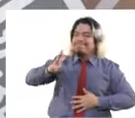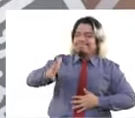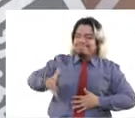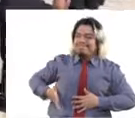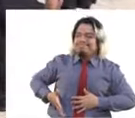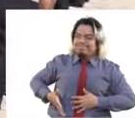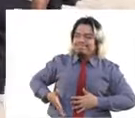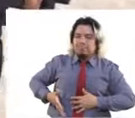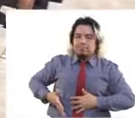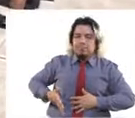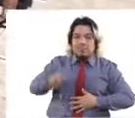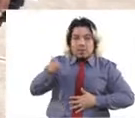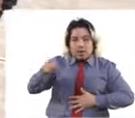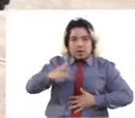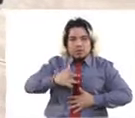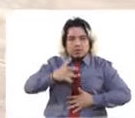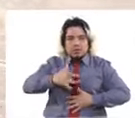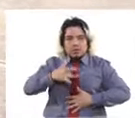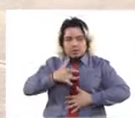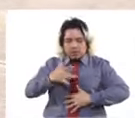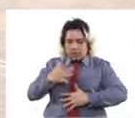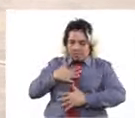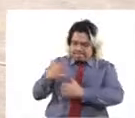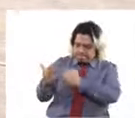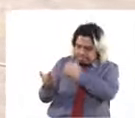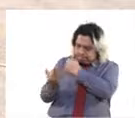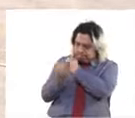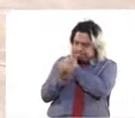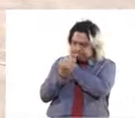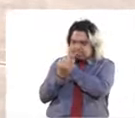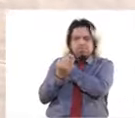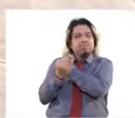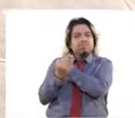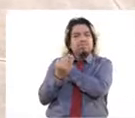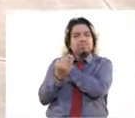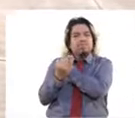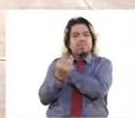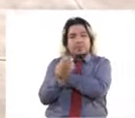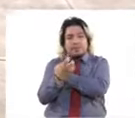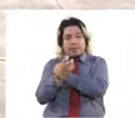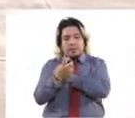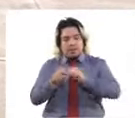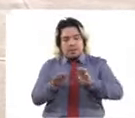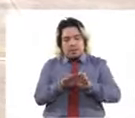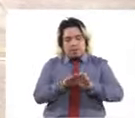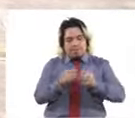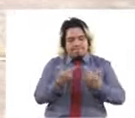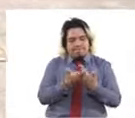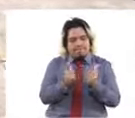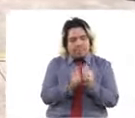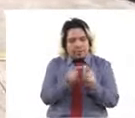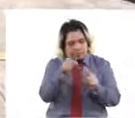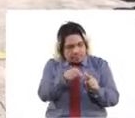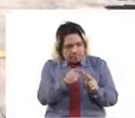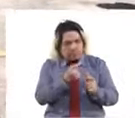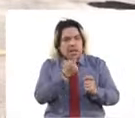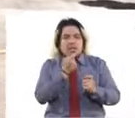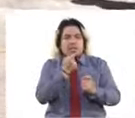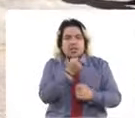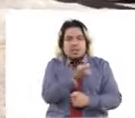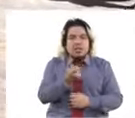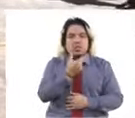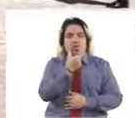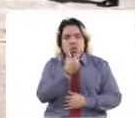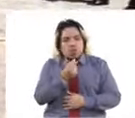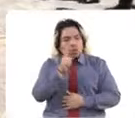protegerlos, que somos parte de un equipo que está para proteger a cada niño, a cada niña,